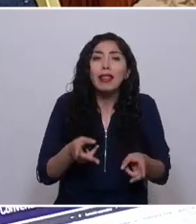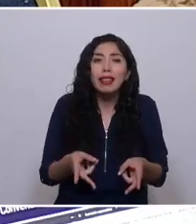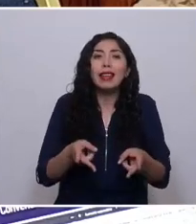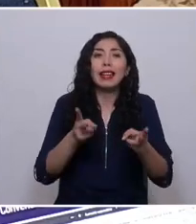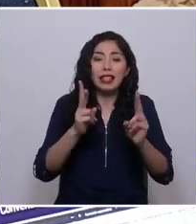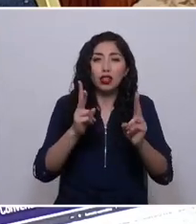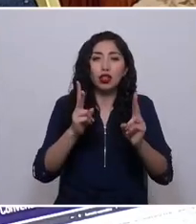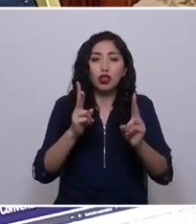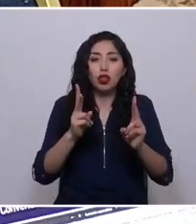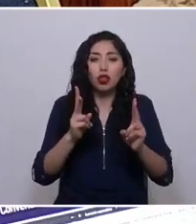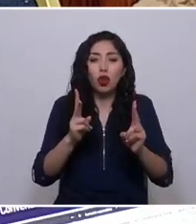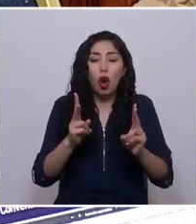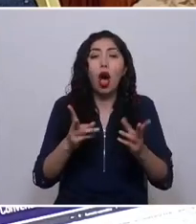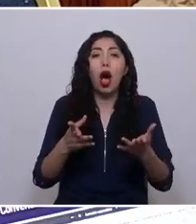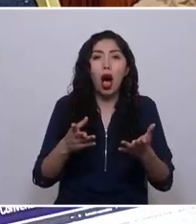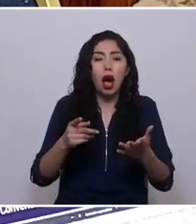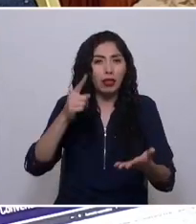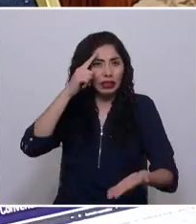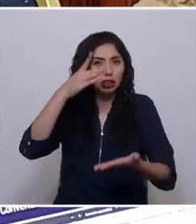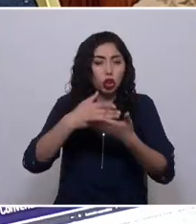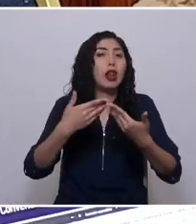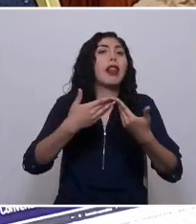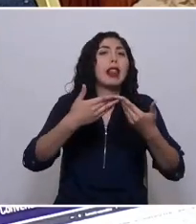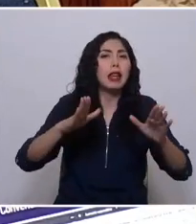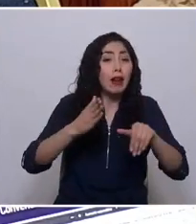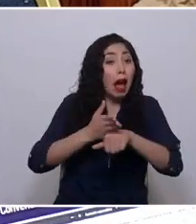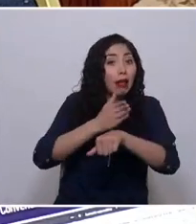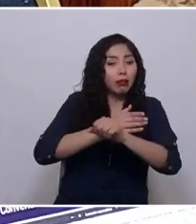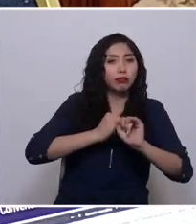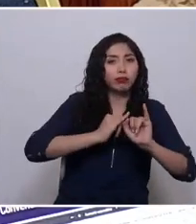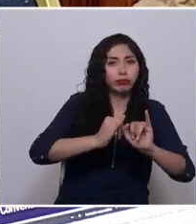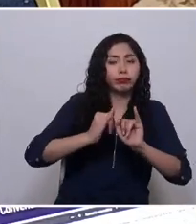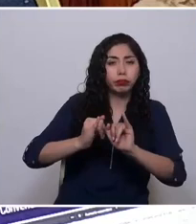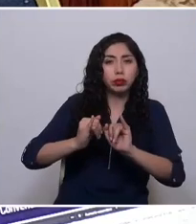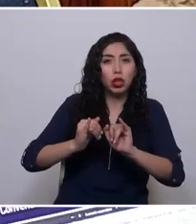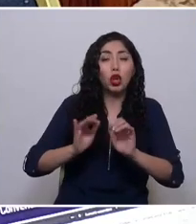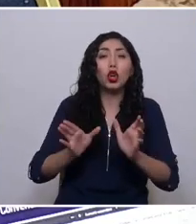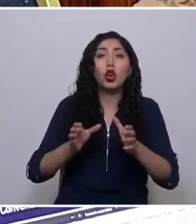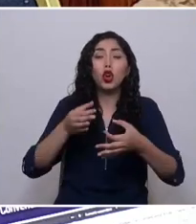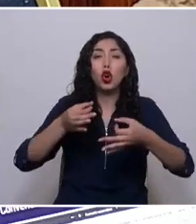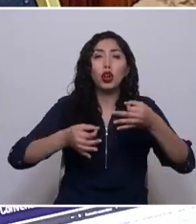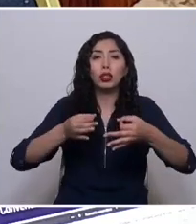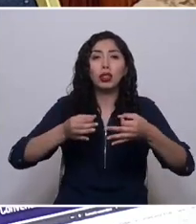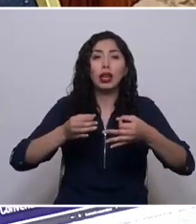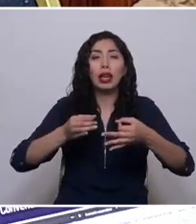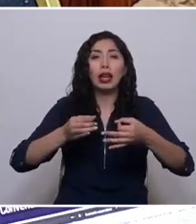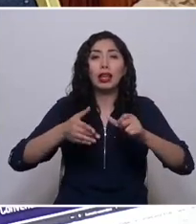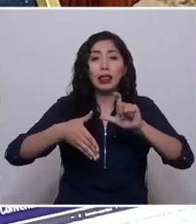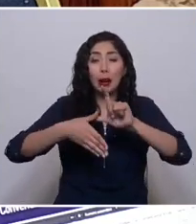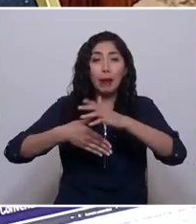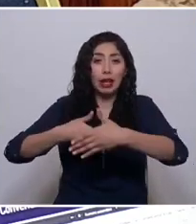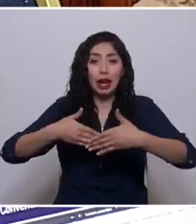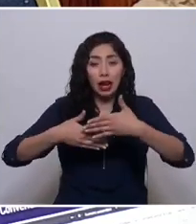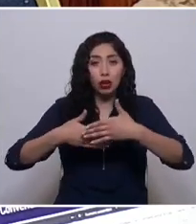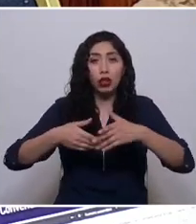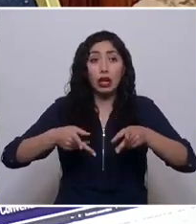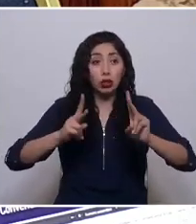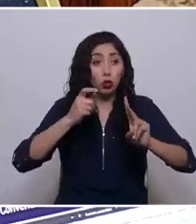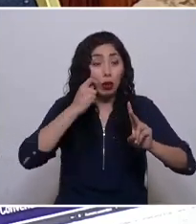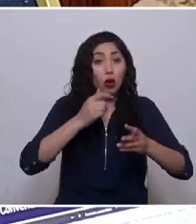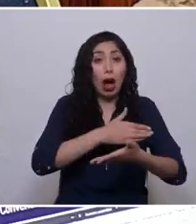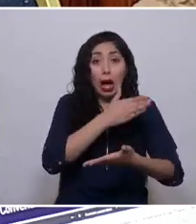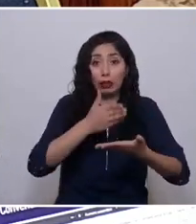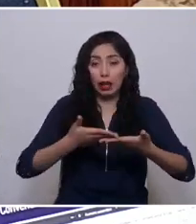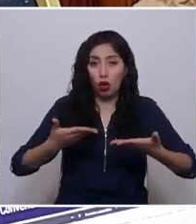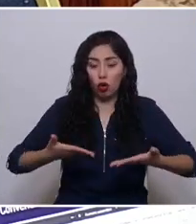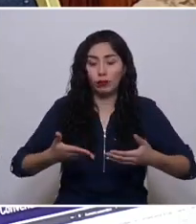libre, previo e informado, que es jurisprudencia de la Corte Interamericana de Derechos Humanos desde 2007 hasta la actualidad.